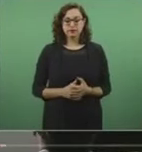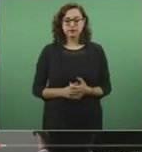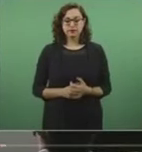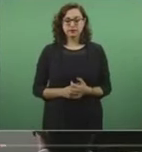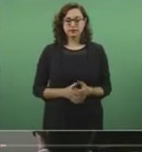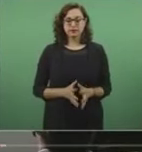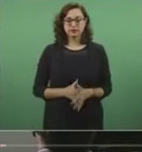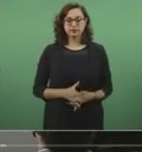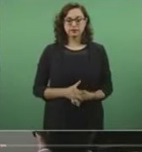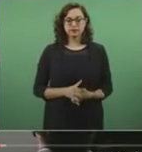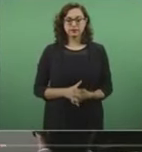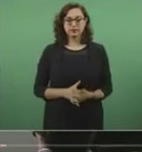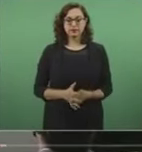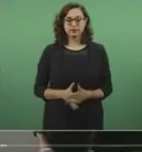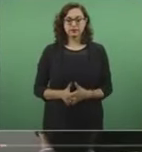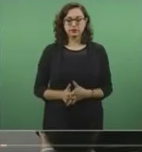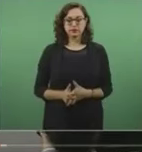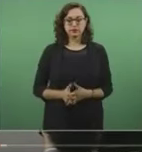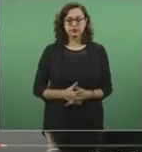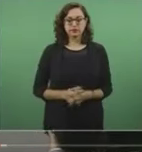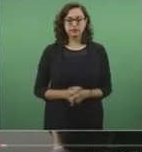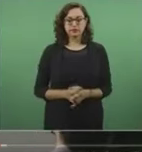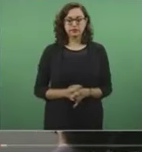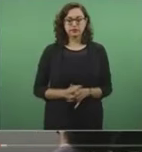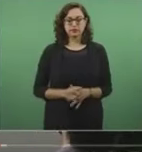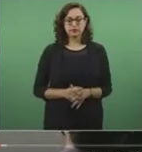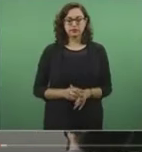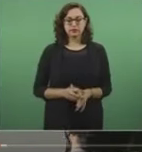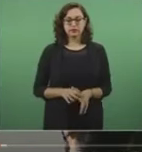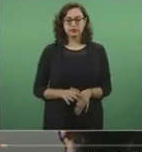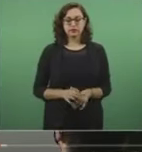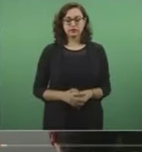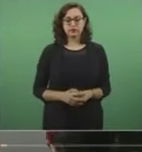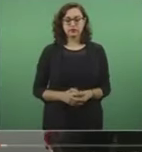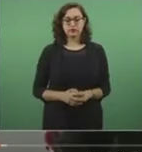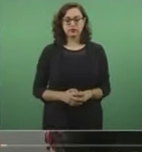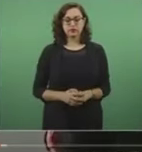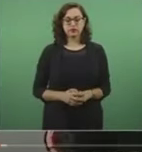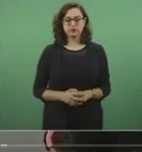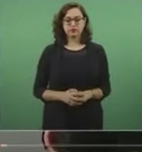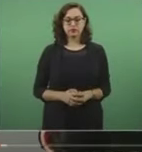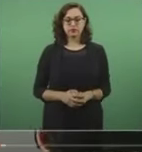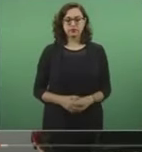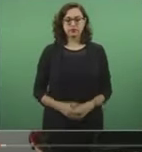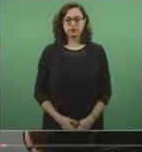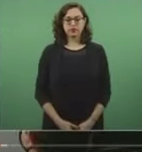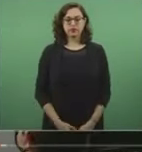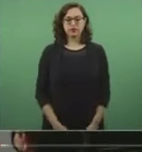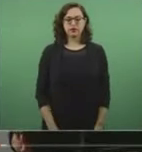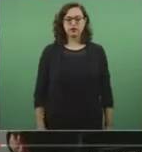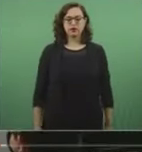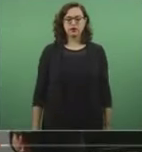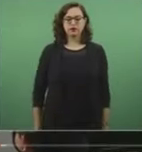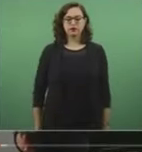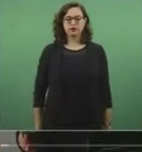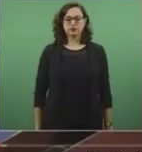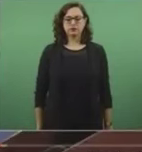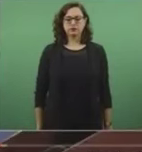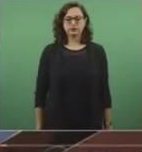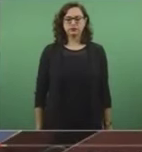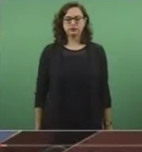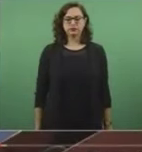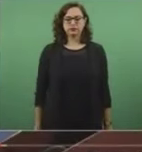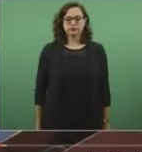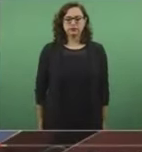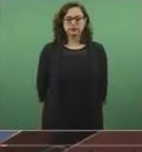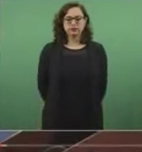así, 1, 2, 3, y ustedes no entienden nada, está bien, y así lo diremos mañana. Pero a lo mejor el presidente López Obrador